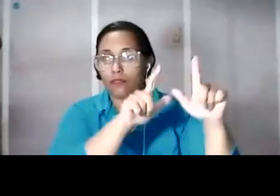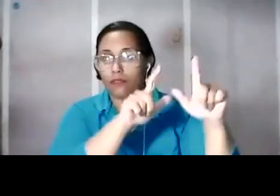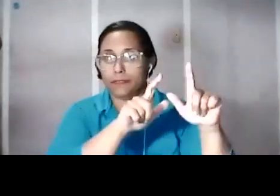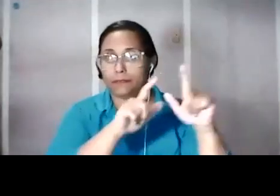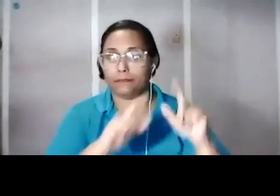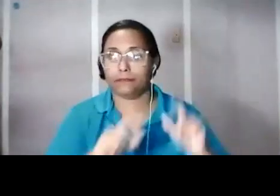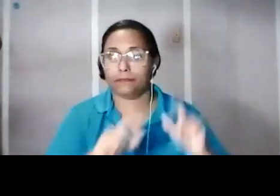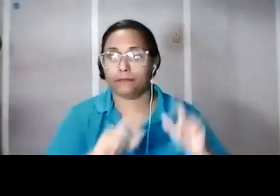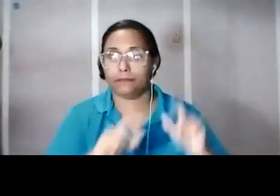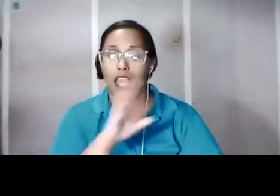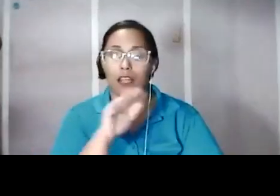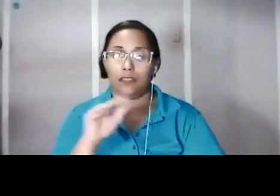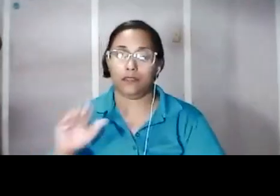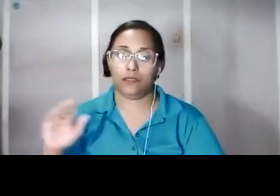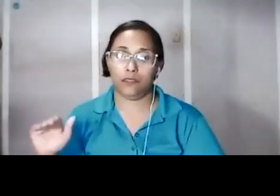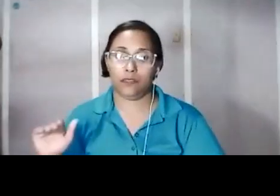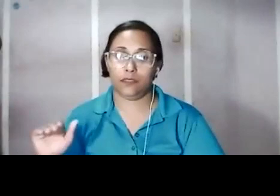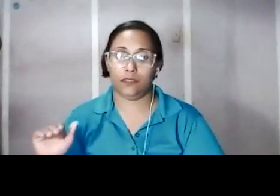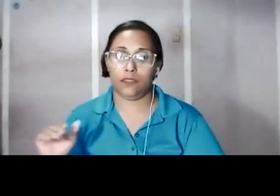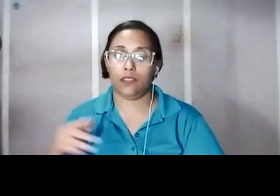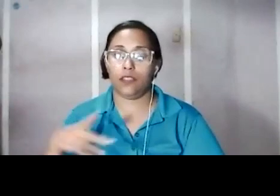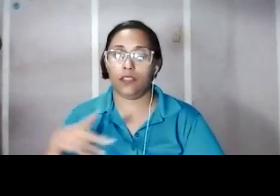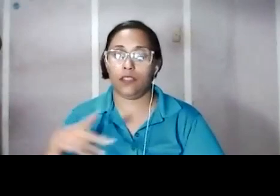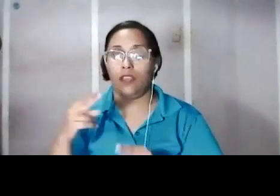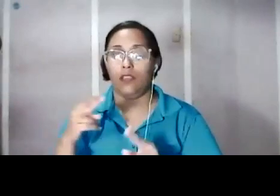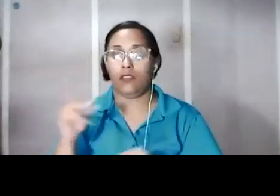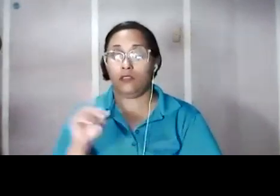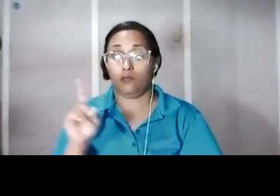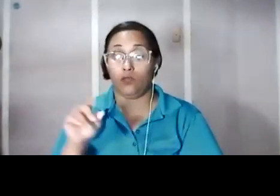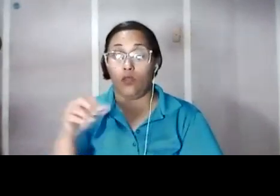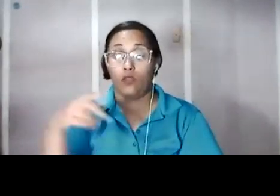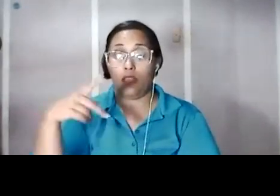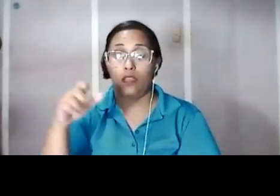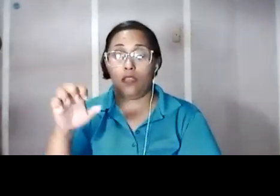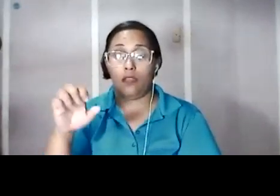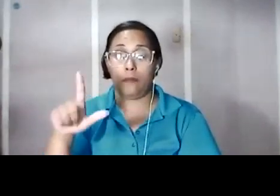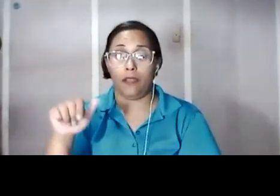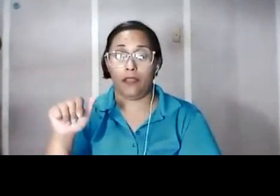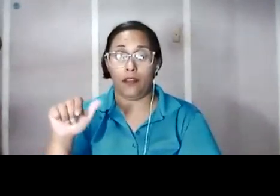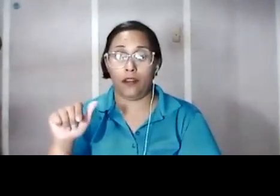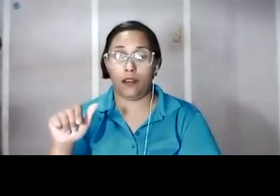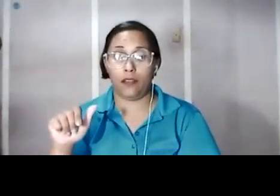eran niñitos de La Perla y en su mayoría eran niños de niños y